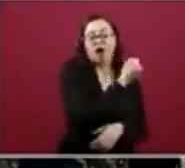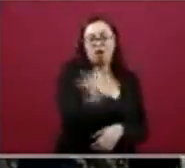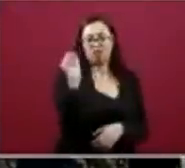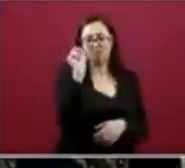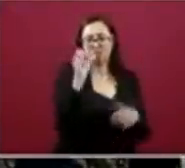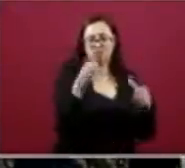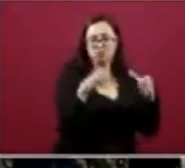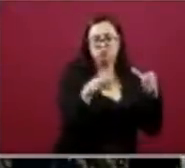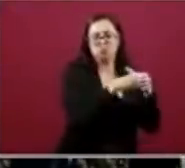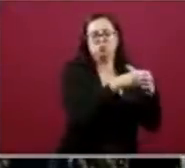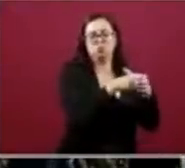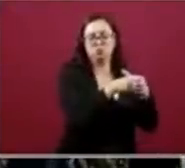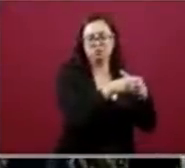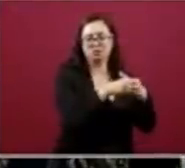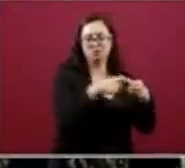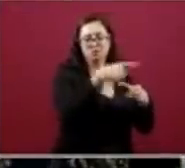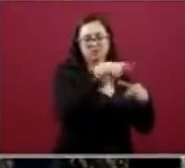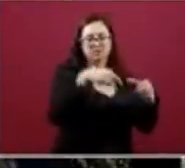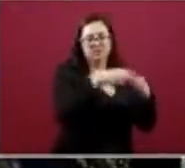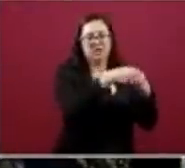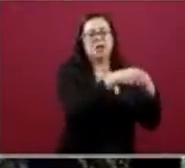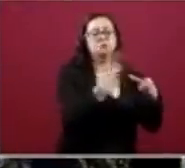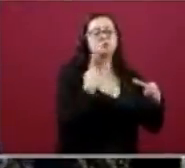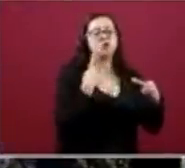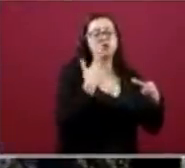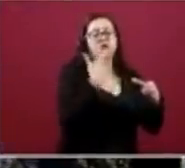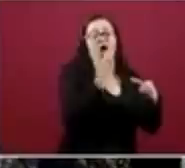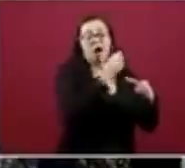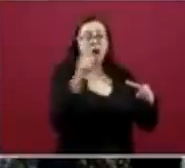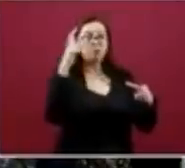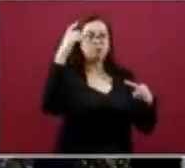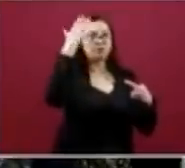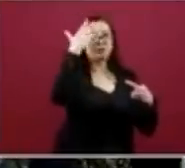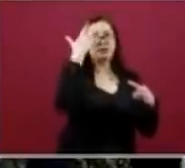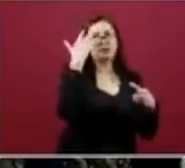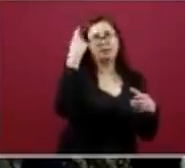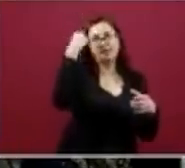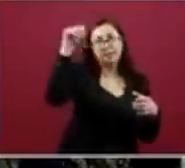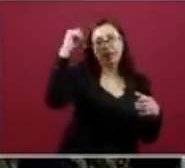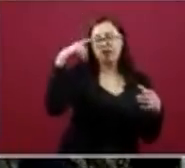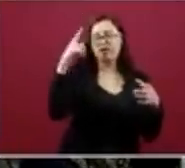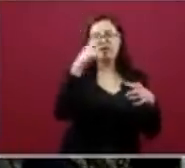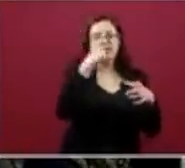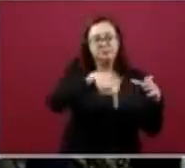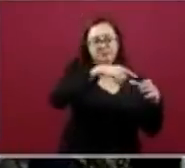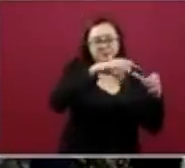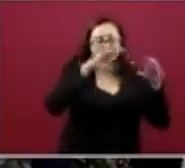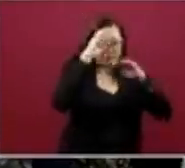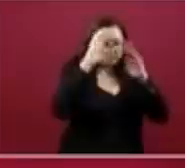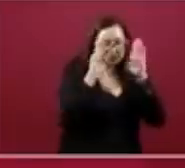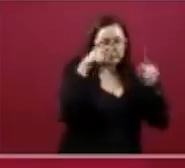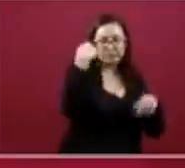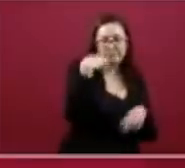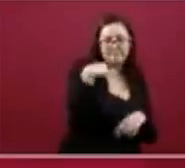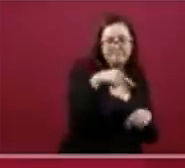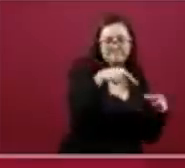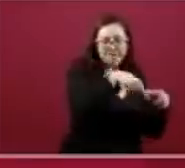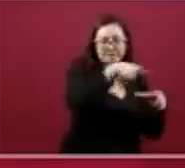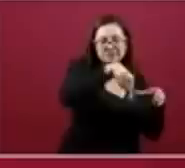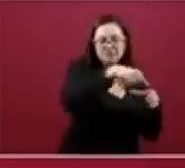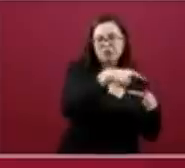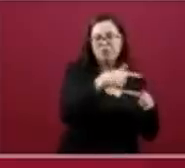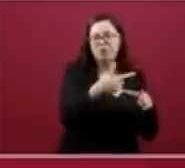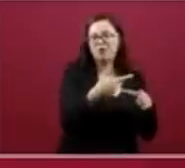El principal problema de la tecnocracia y del modelo neoliberal y de los